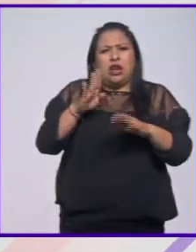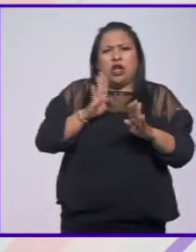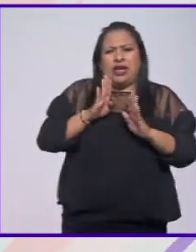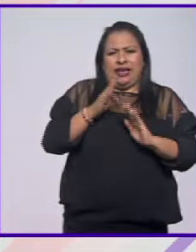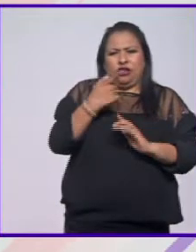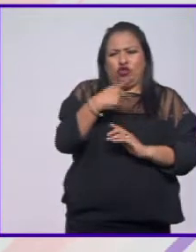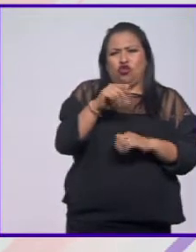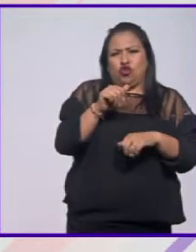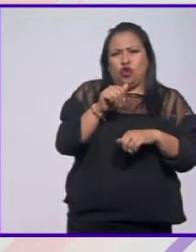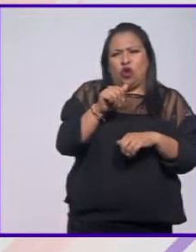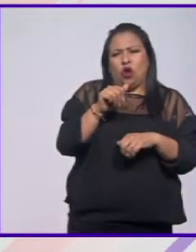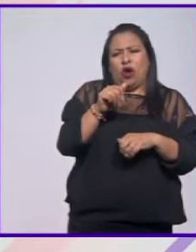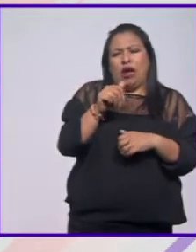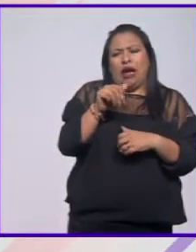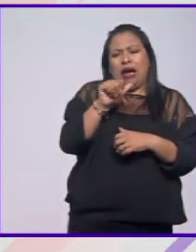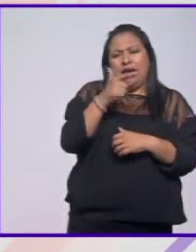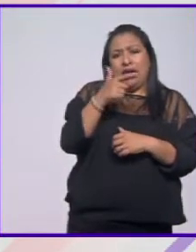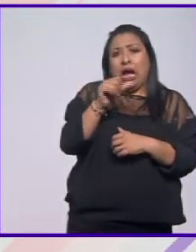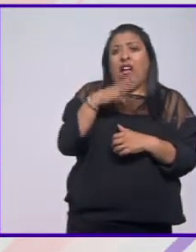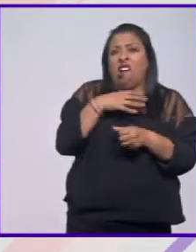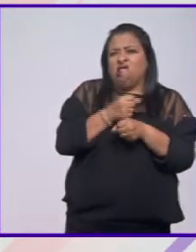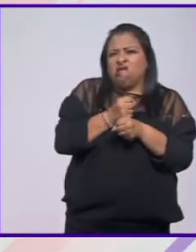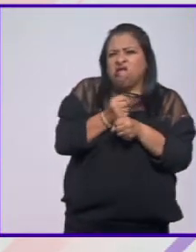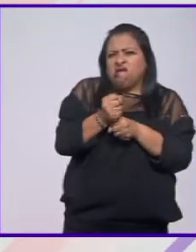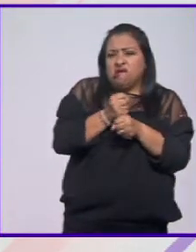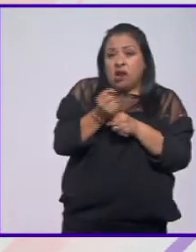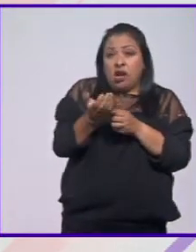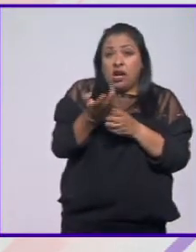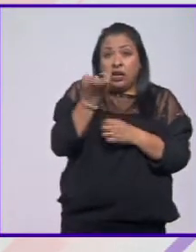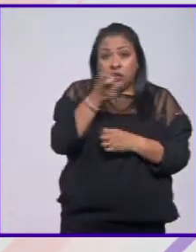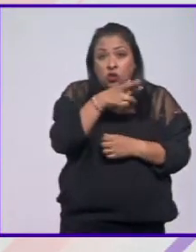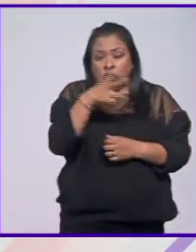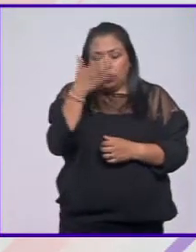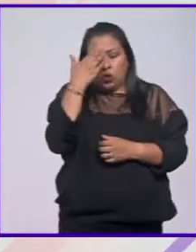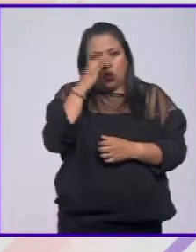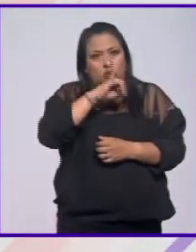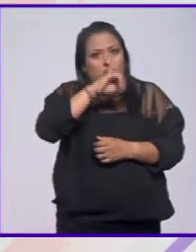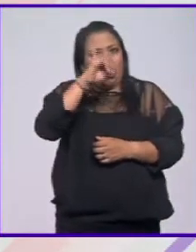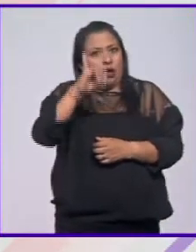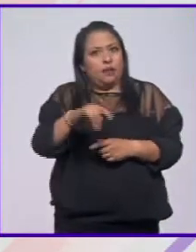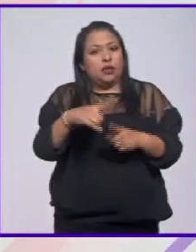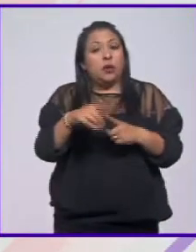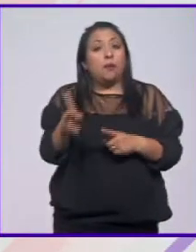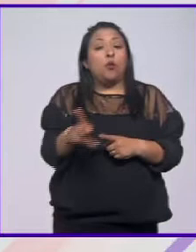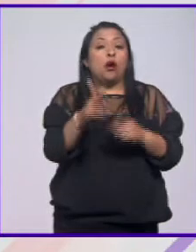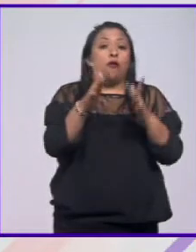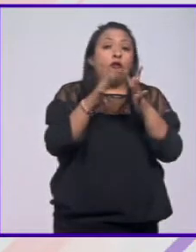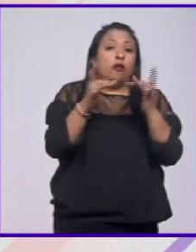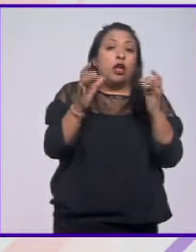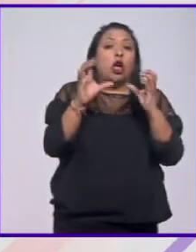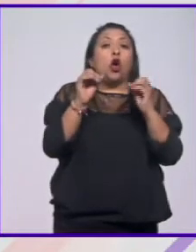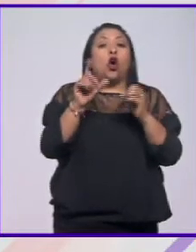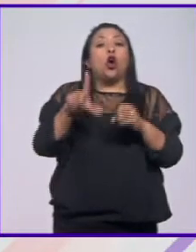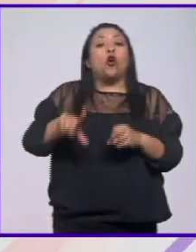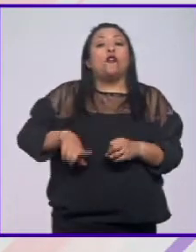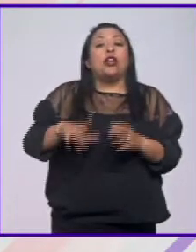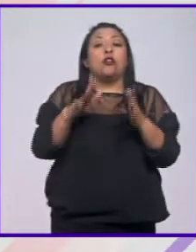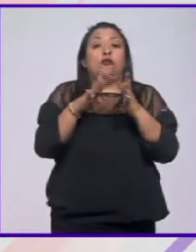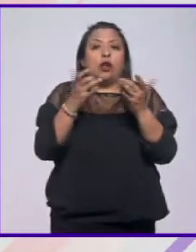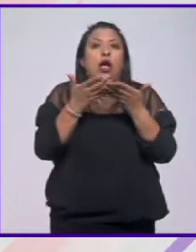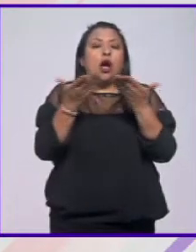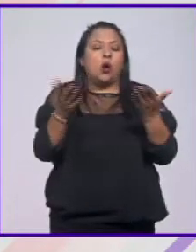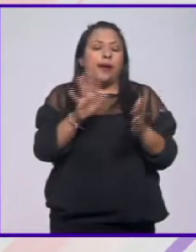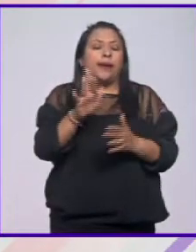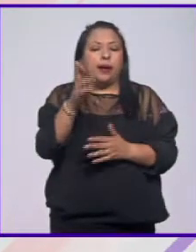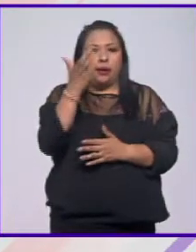galo, que además incluyeron tortura, lo cual nunca había sido reconocido por el pueblo francés o por el gobierno francés. Ahora se